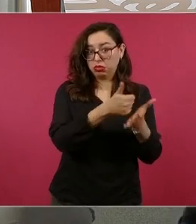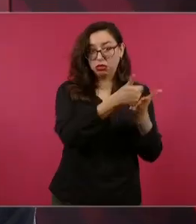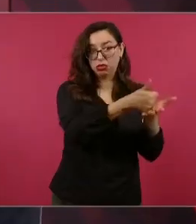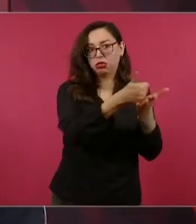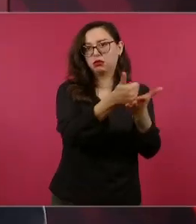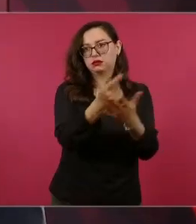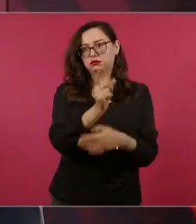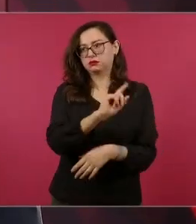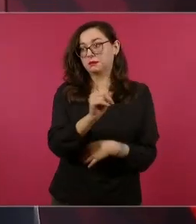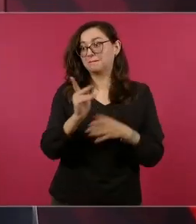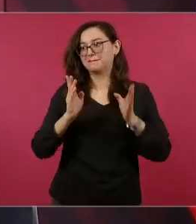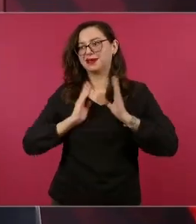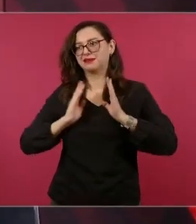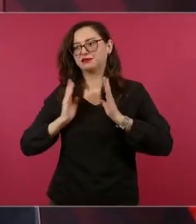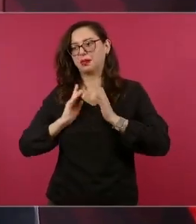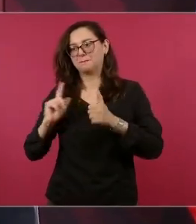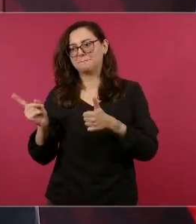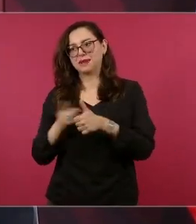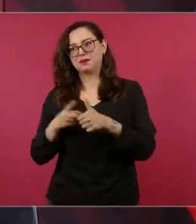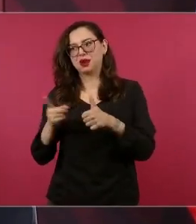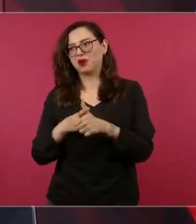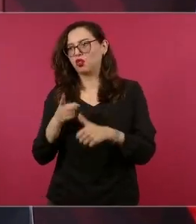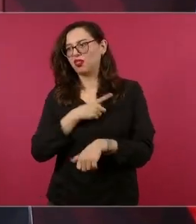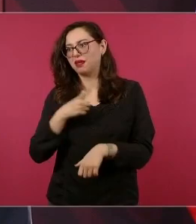que sean los primeros en llegar.